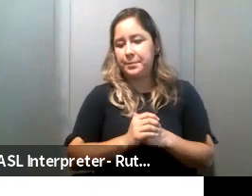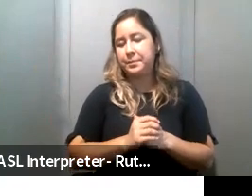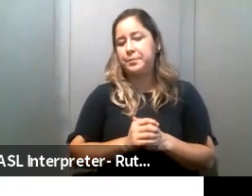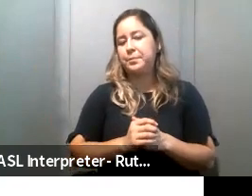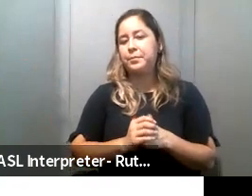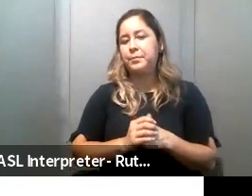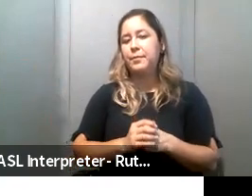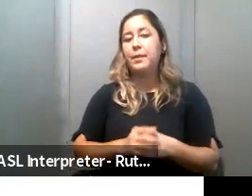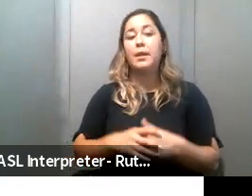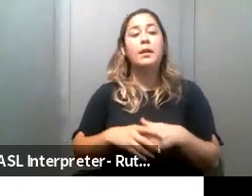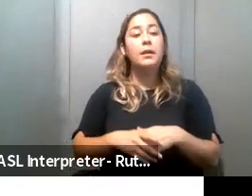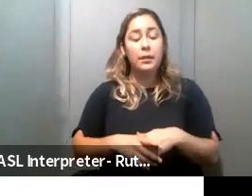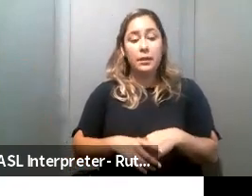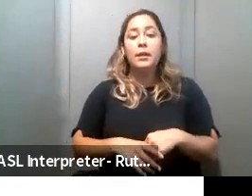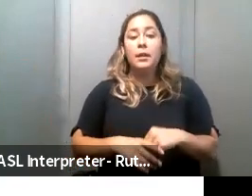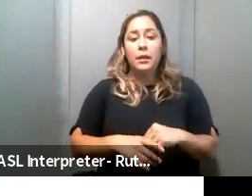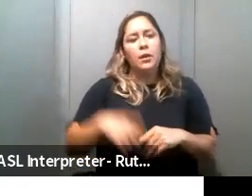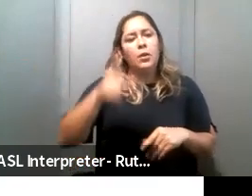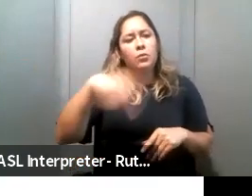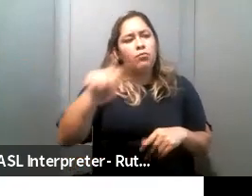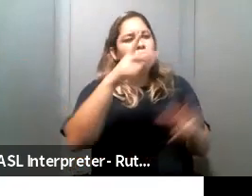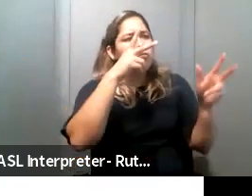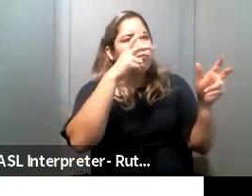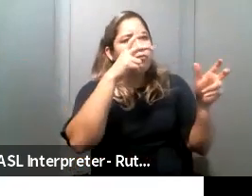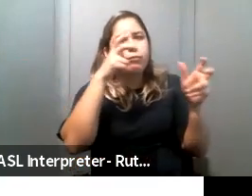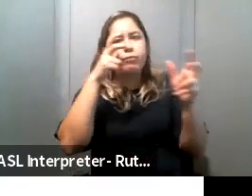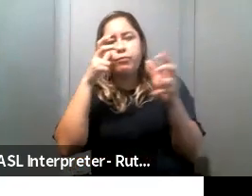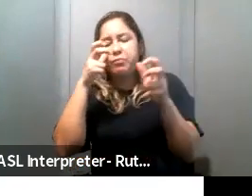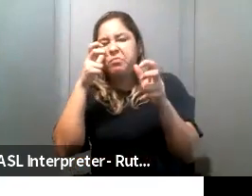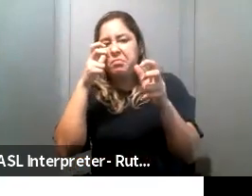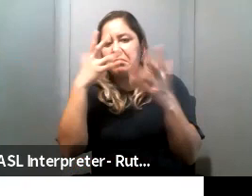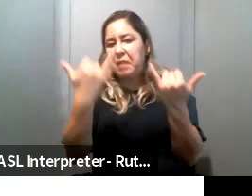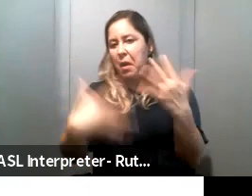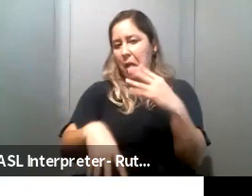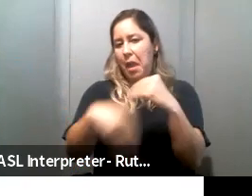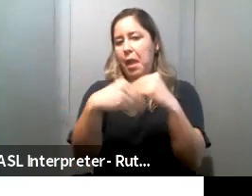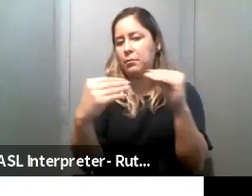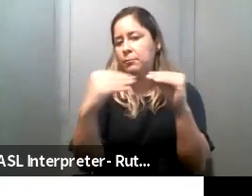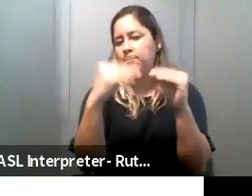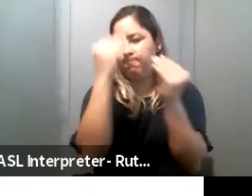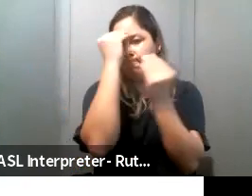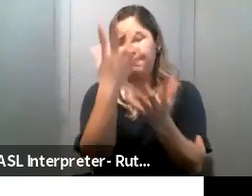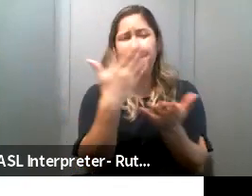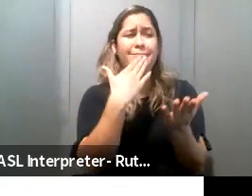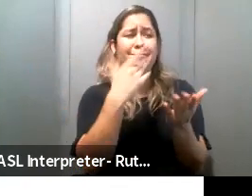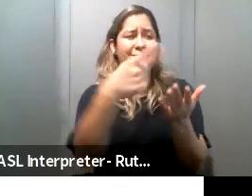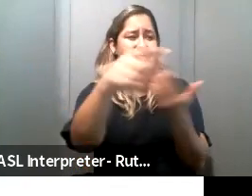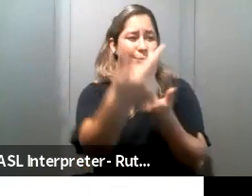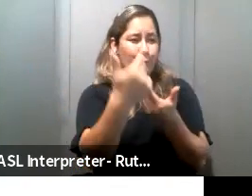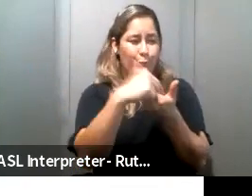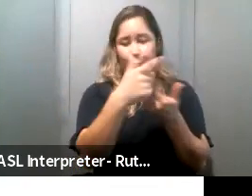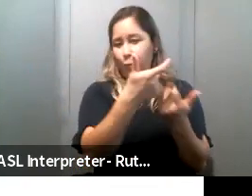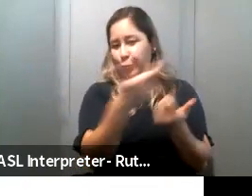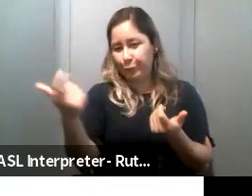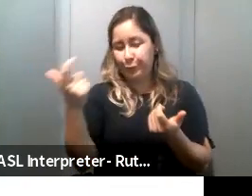seguimiento a la información que ya han recibido y muchas gracias por participar en este evento. Mi nombre